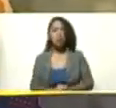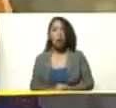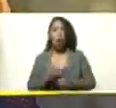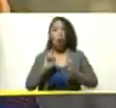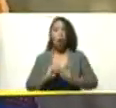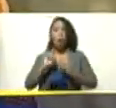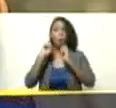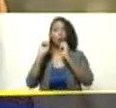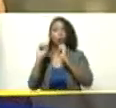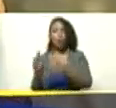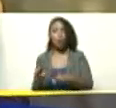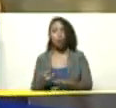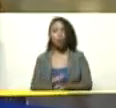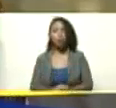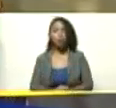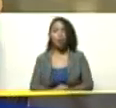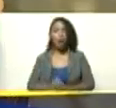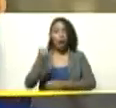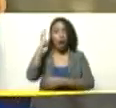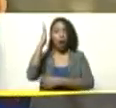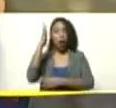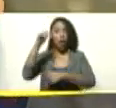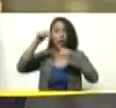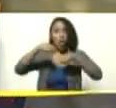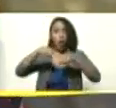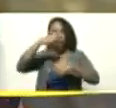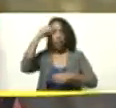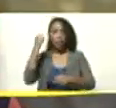oportuna la jornada de hoy